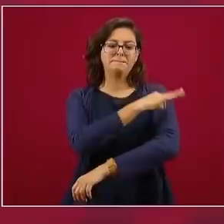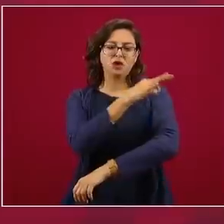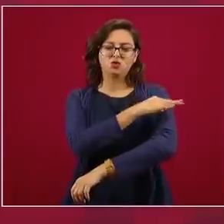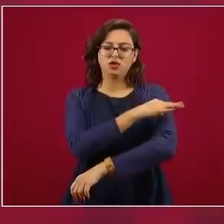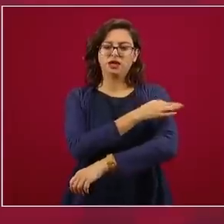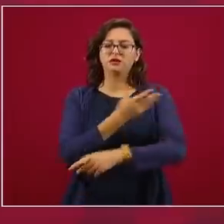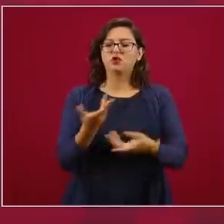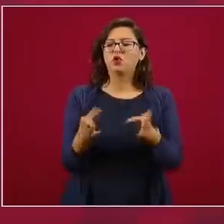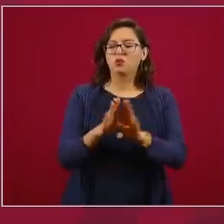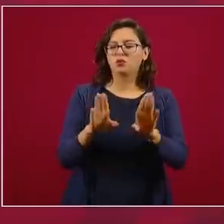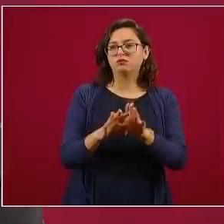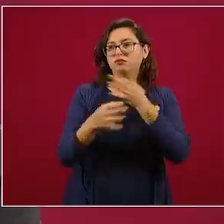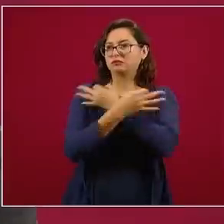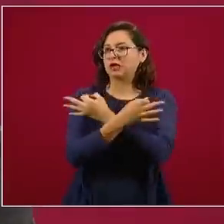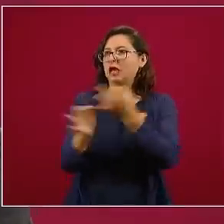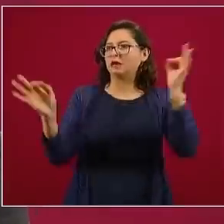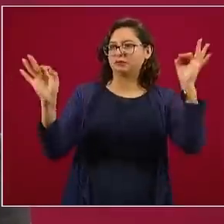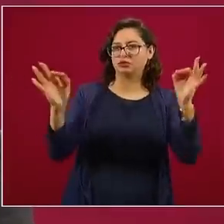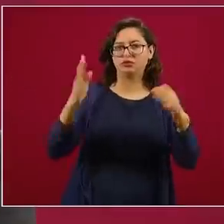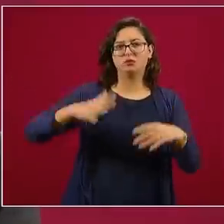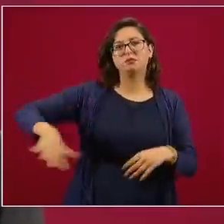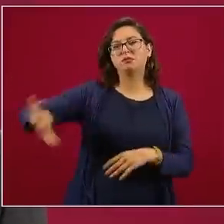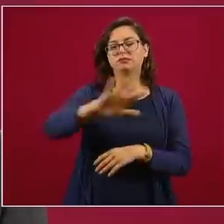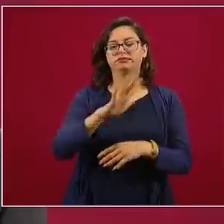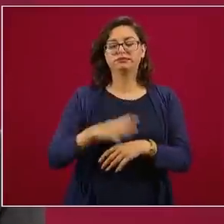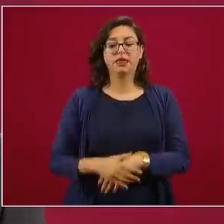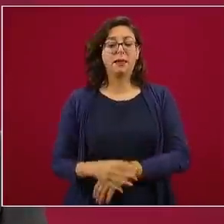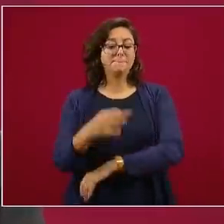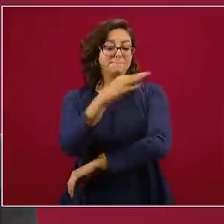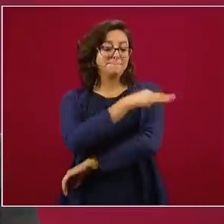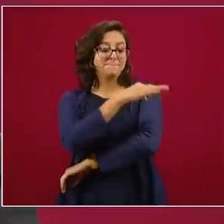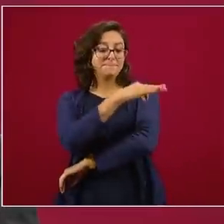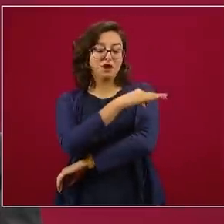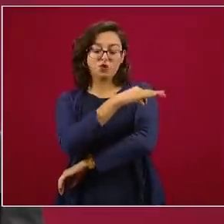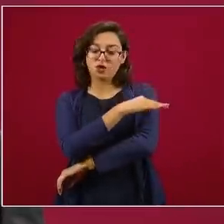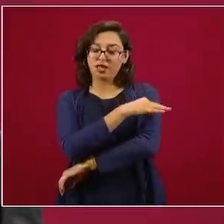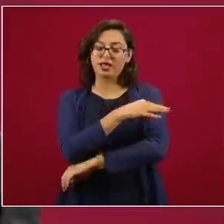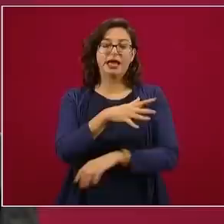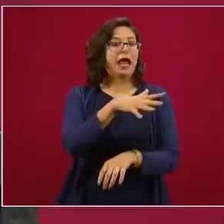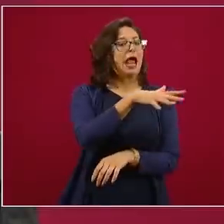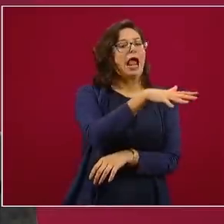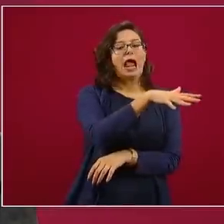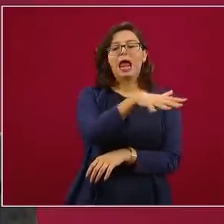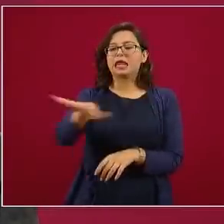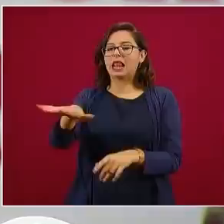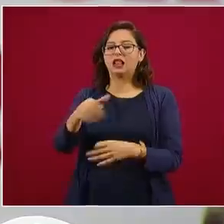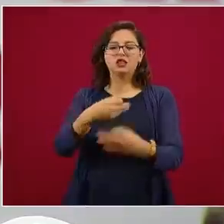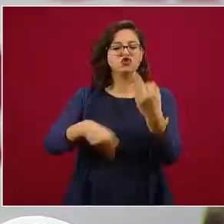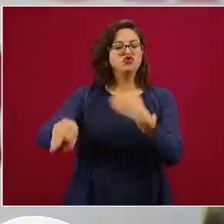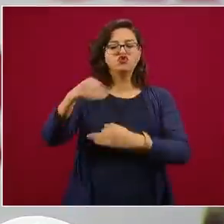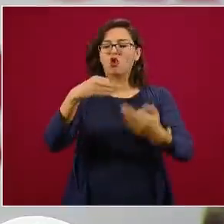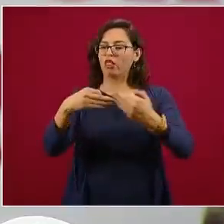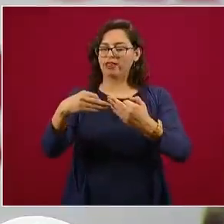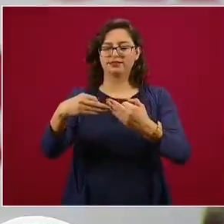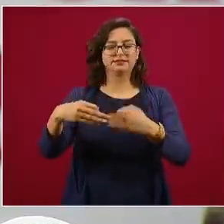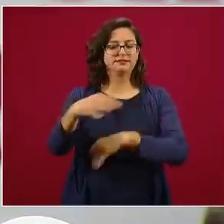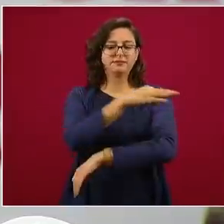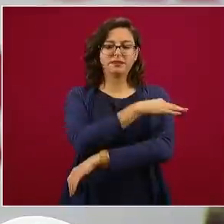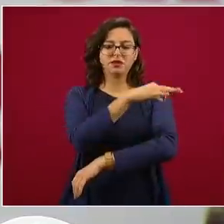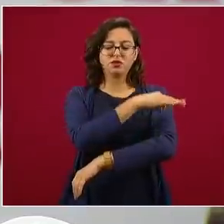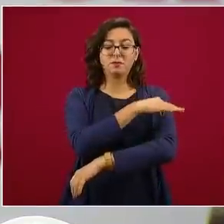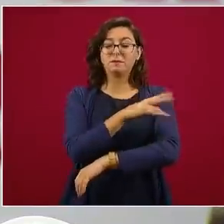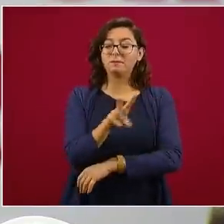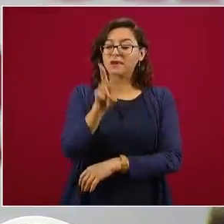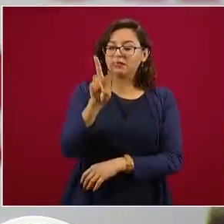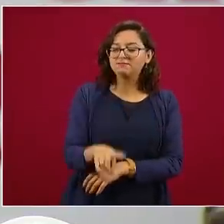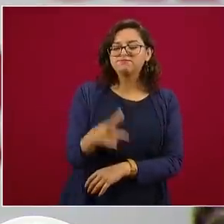dirigido a la población. Las vacunas, insisto, las vacunas en general son una de las intervenciones más